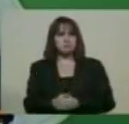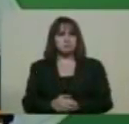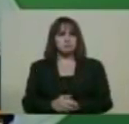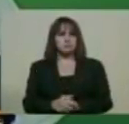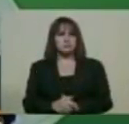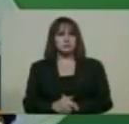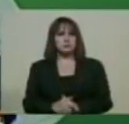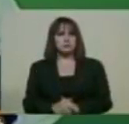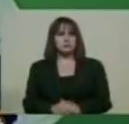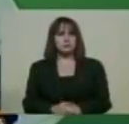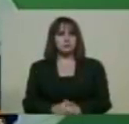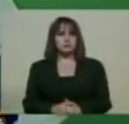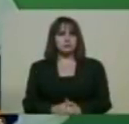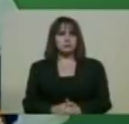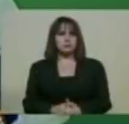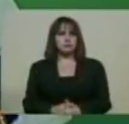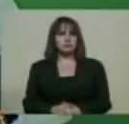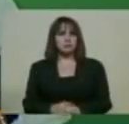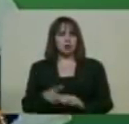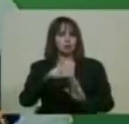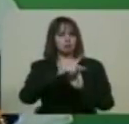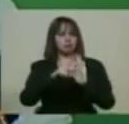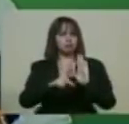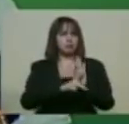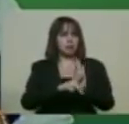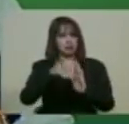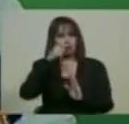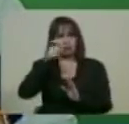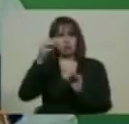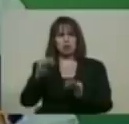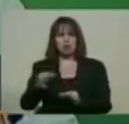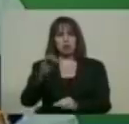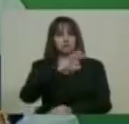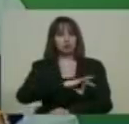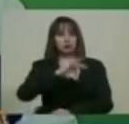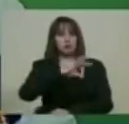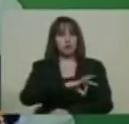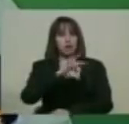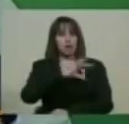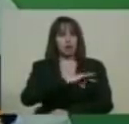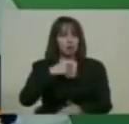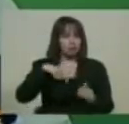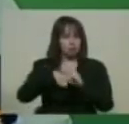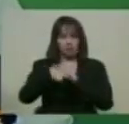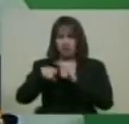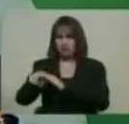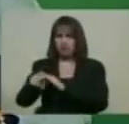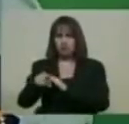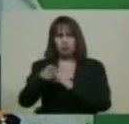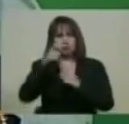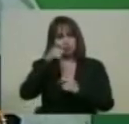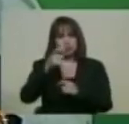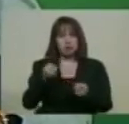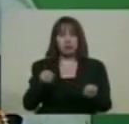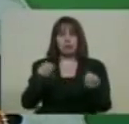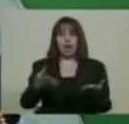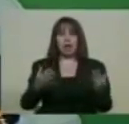aquí. Tenemos que ir hacia un plan de seguridad social más profundo, hacia un plan de